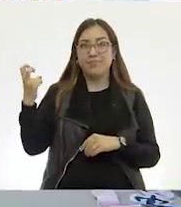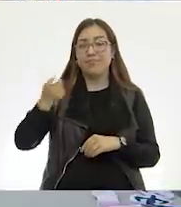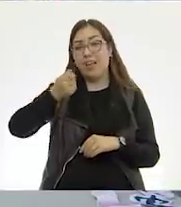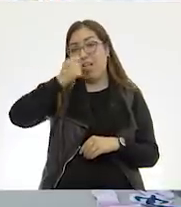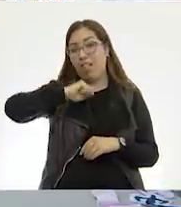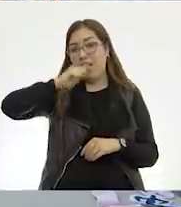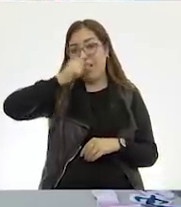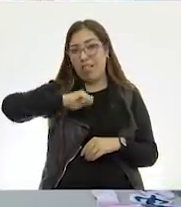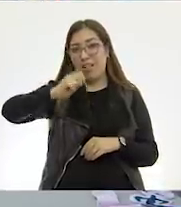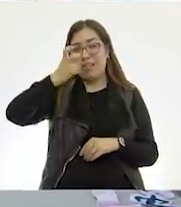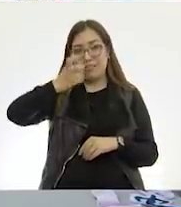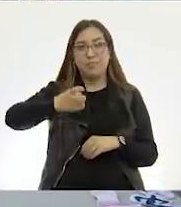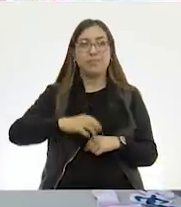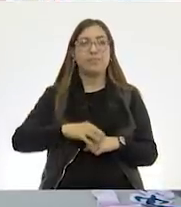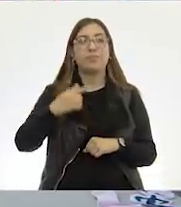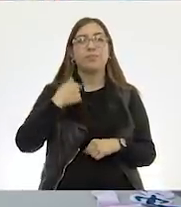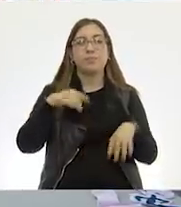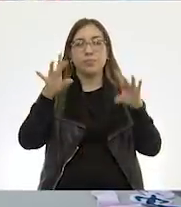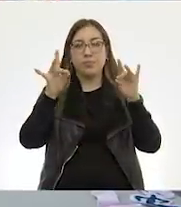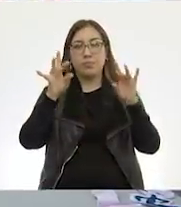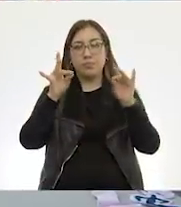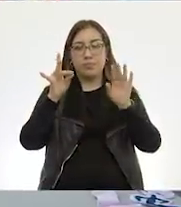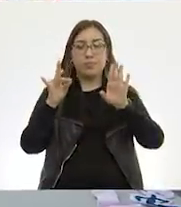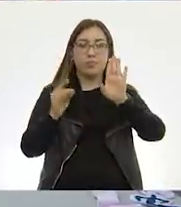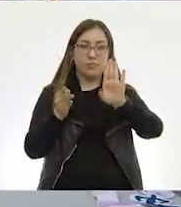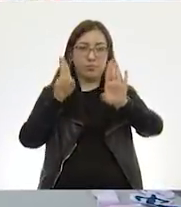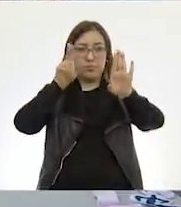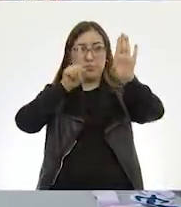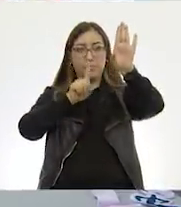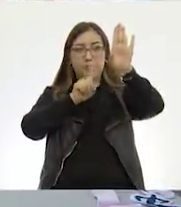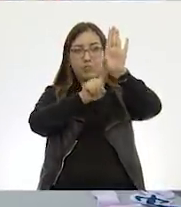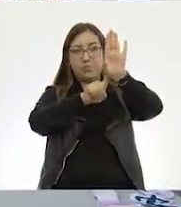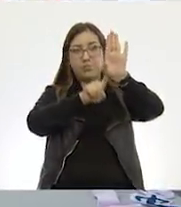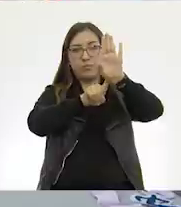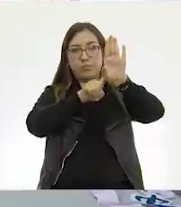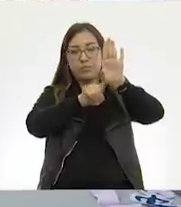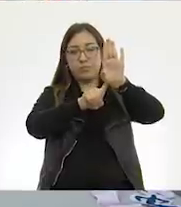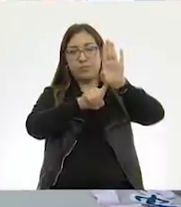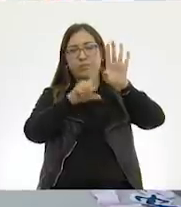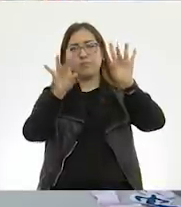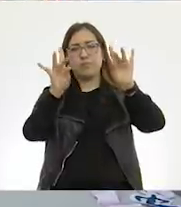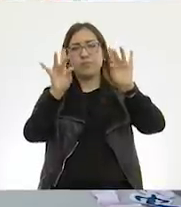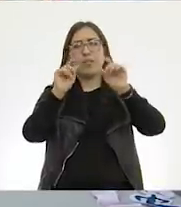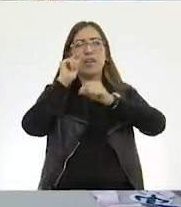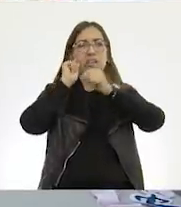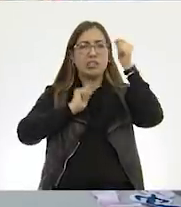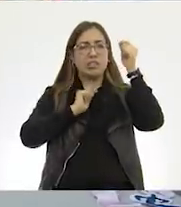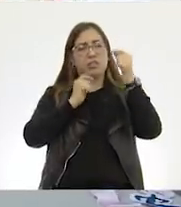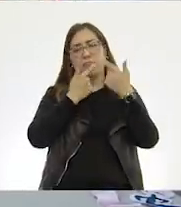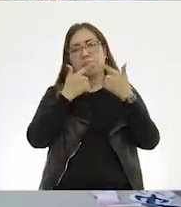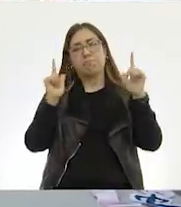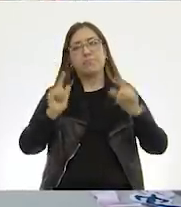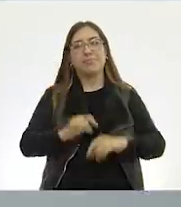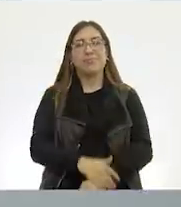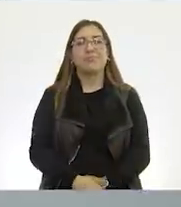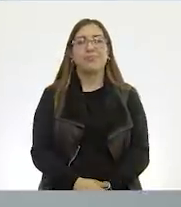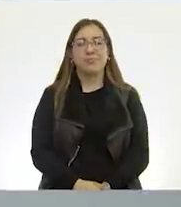de paleta. Lo voy a pegar en el personaje con pegamento o con cinta. Yo voy a usar